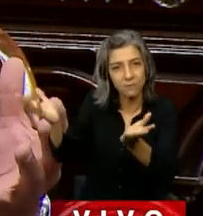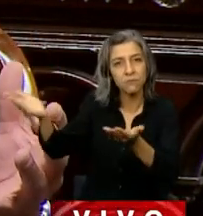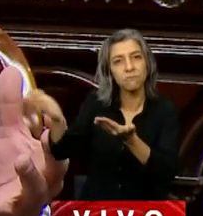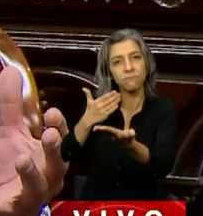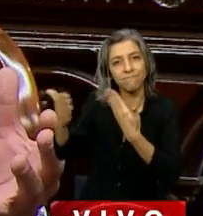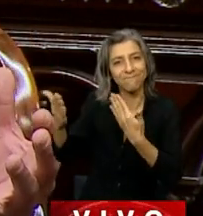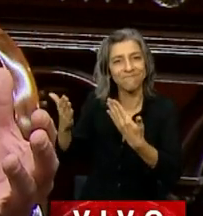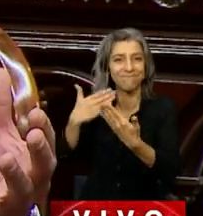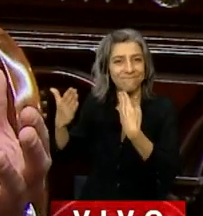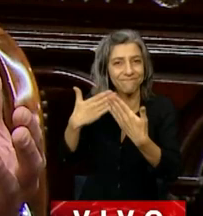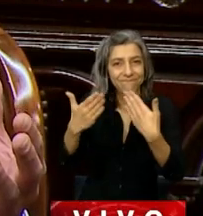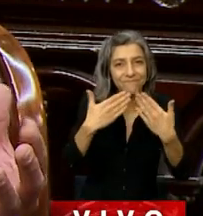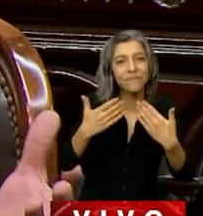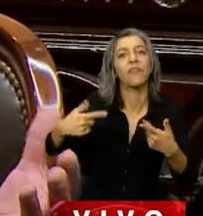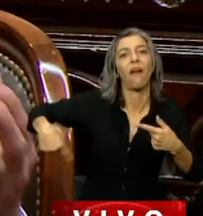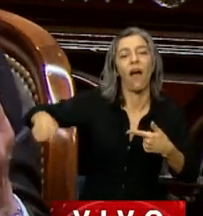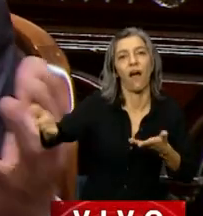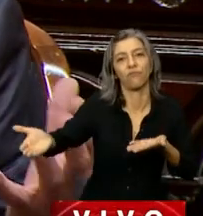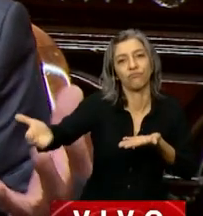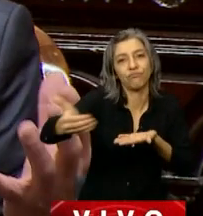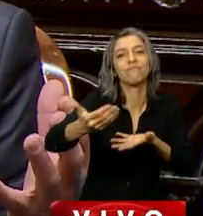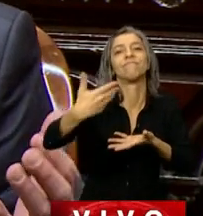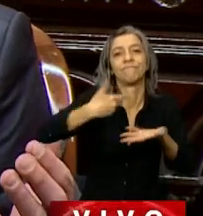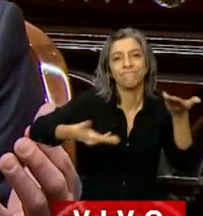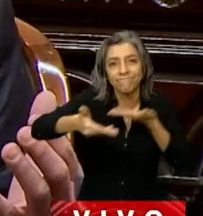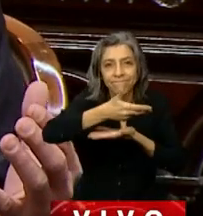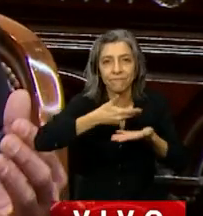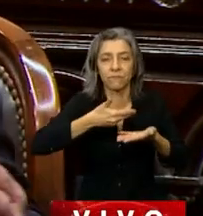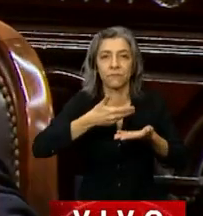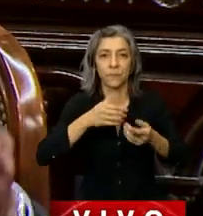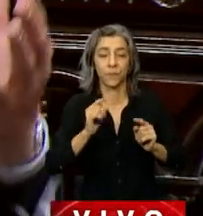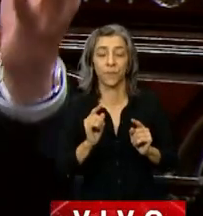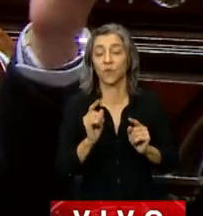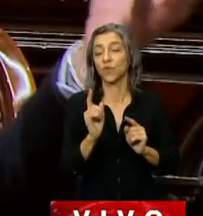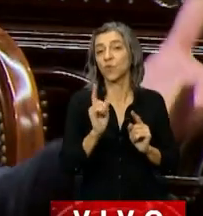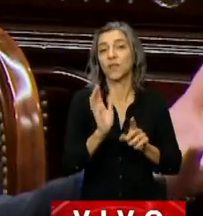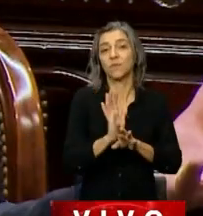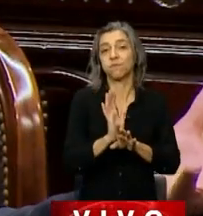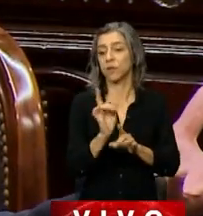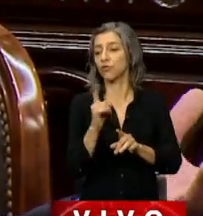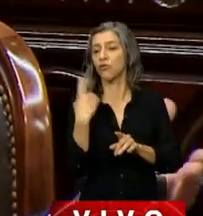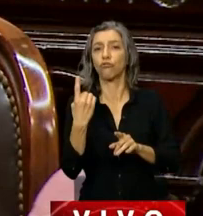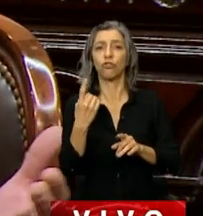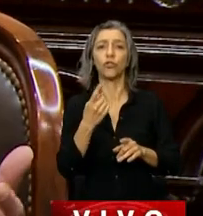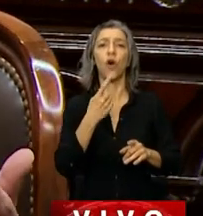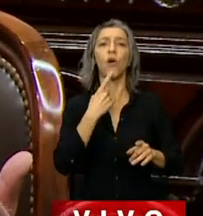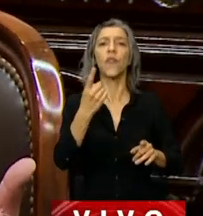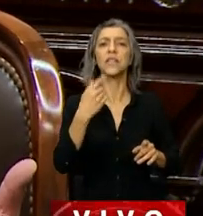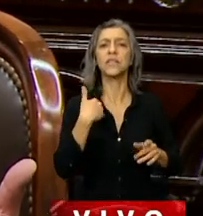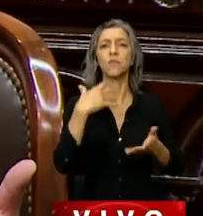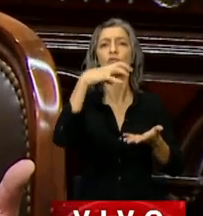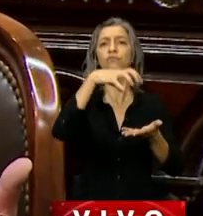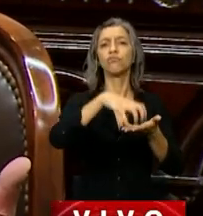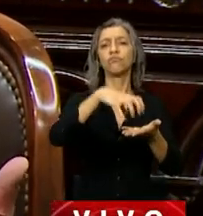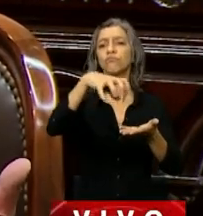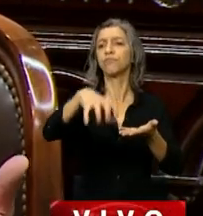este recinto podamos decir de un lado y del otro que tenemos el aval de tal o cual organización o